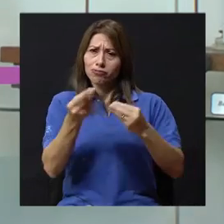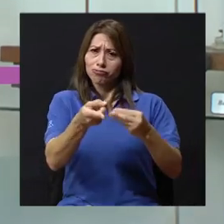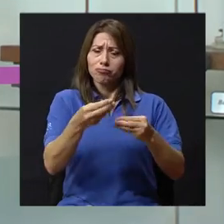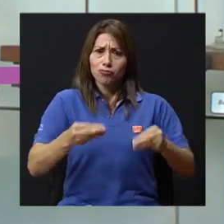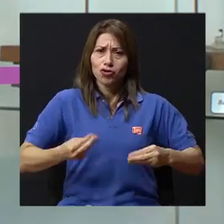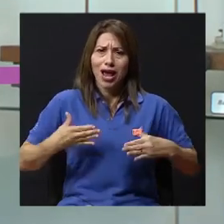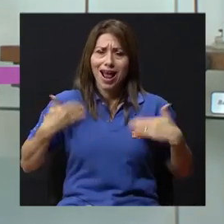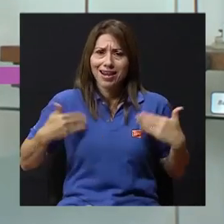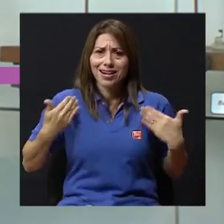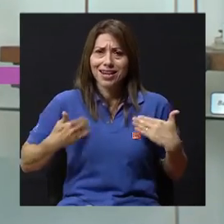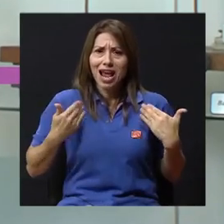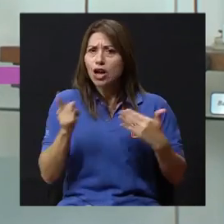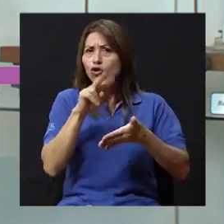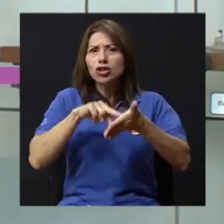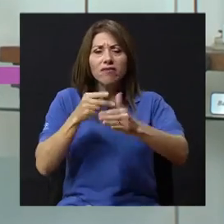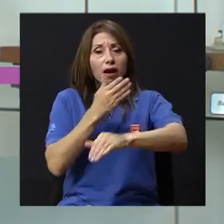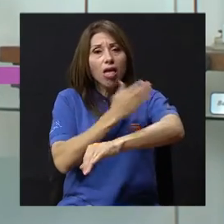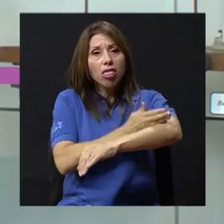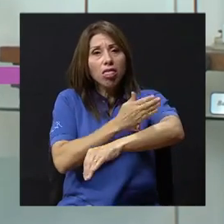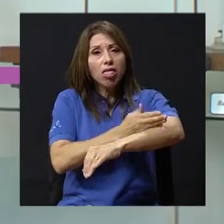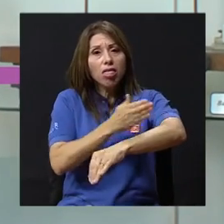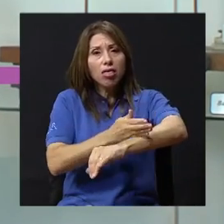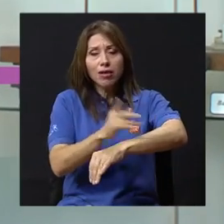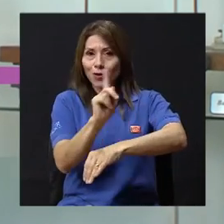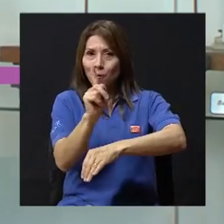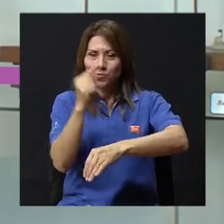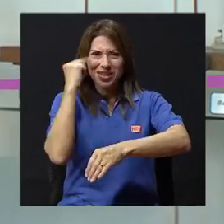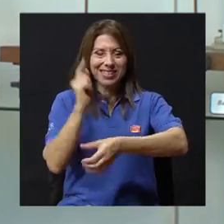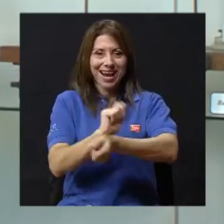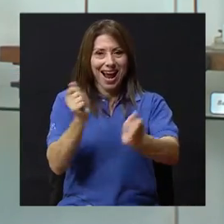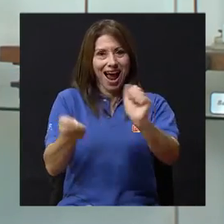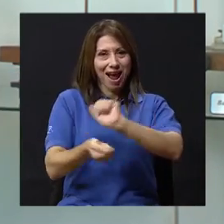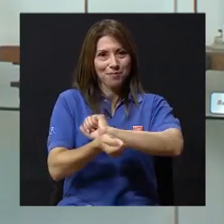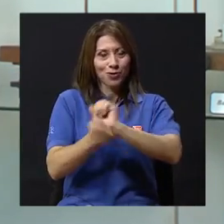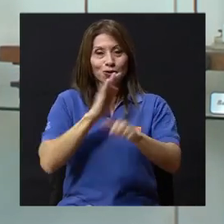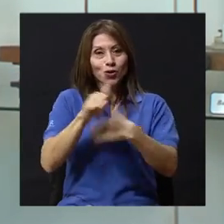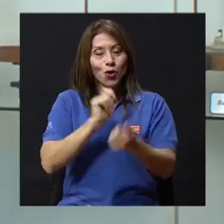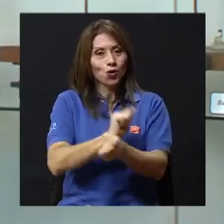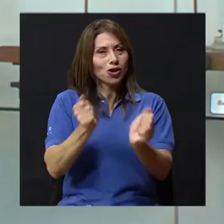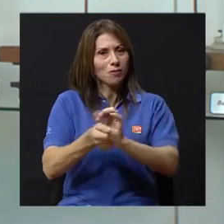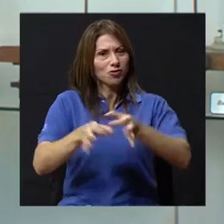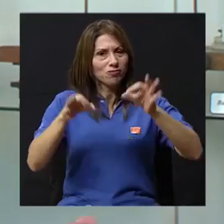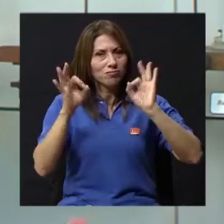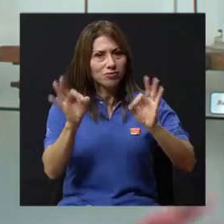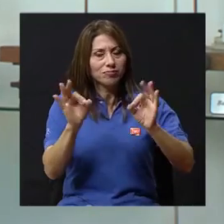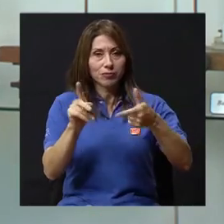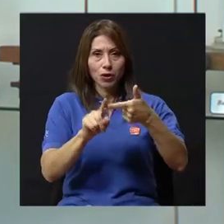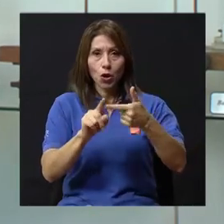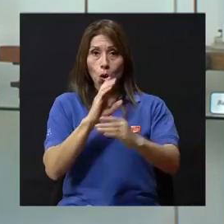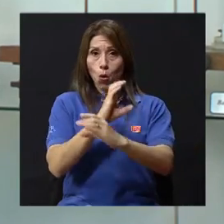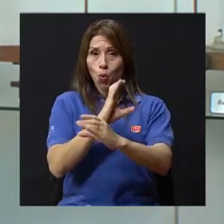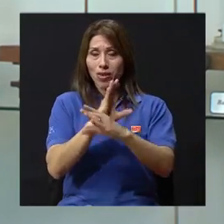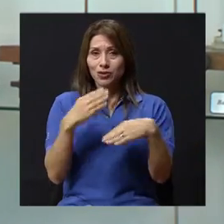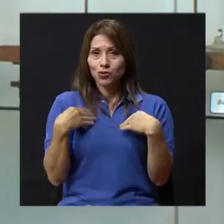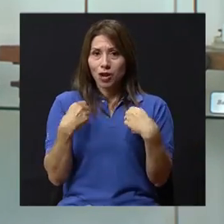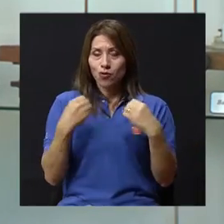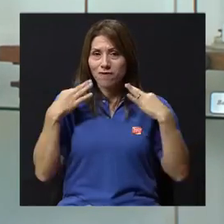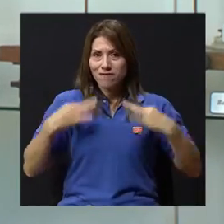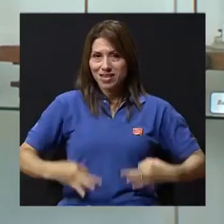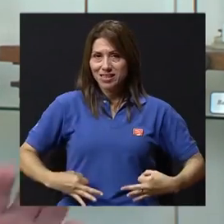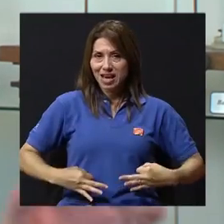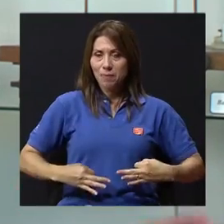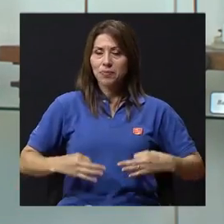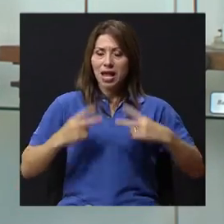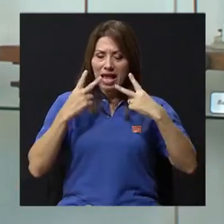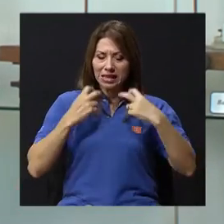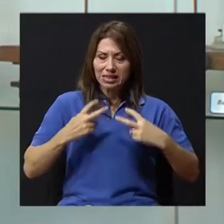sino tómela como que está cambiando y todos los cambios son para bien. Cuide su salud física, o sea, hágase exámenes periódicos, uh-huh, siga